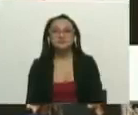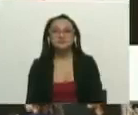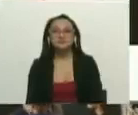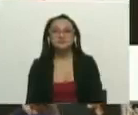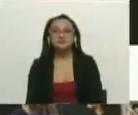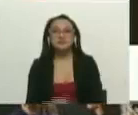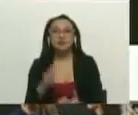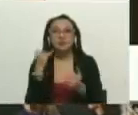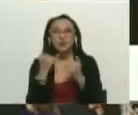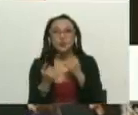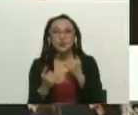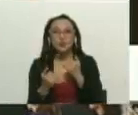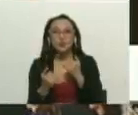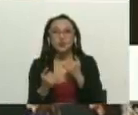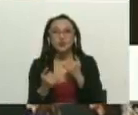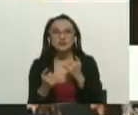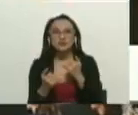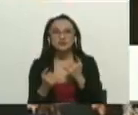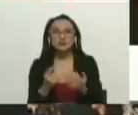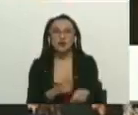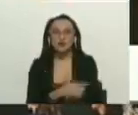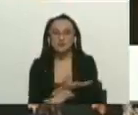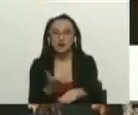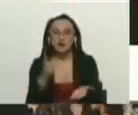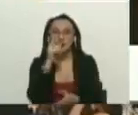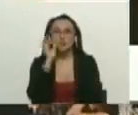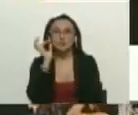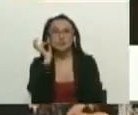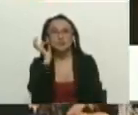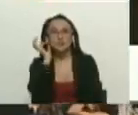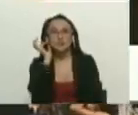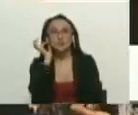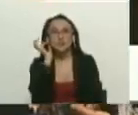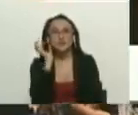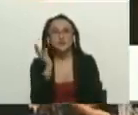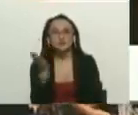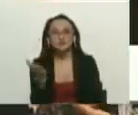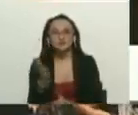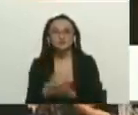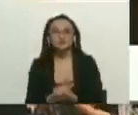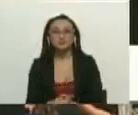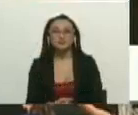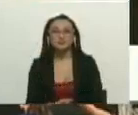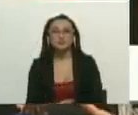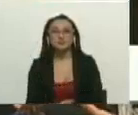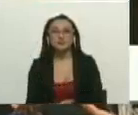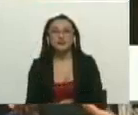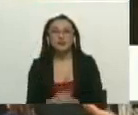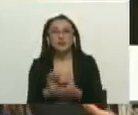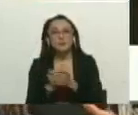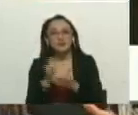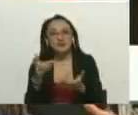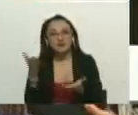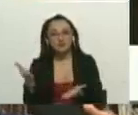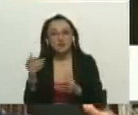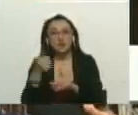Finalmente, hermanos y hermanas, camaradas, compatriotas, compañeros de